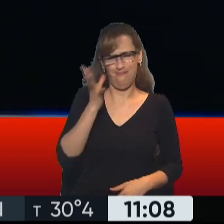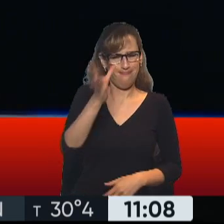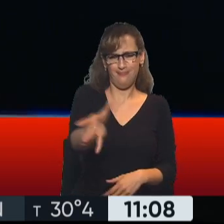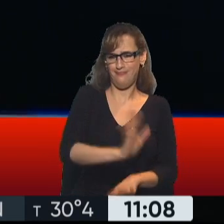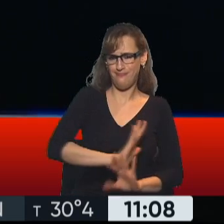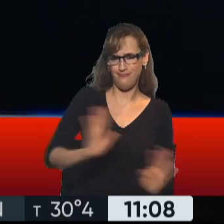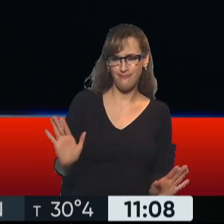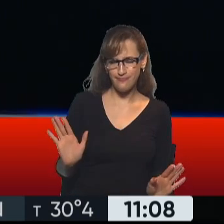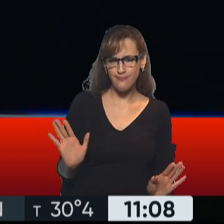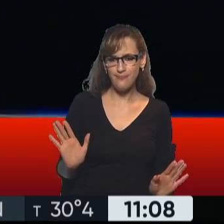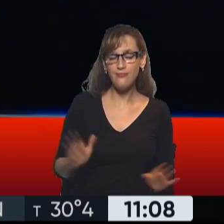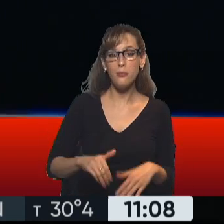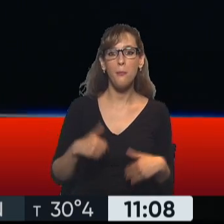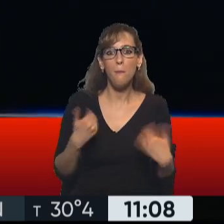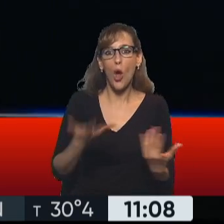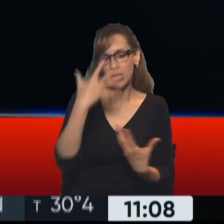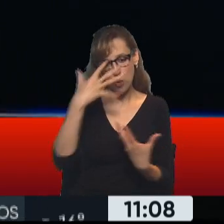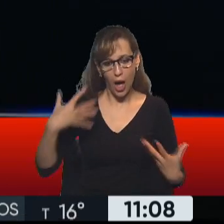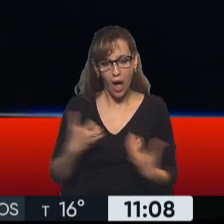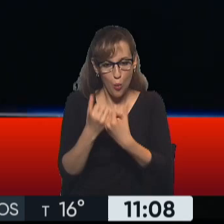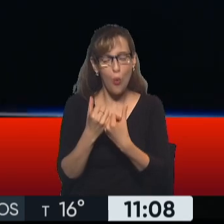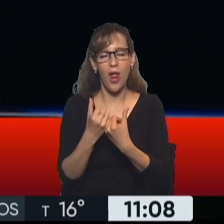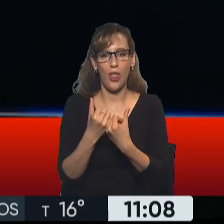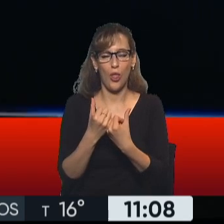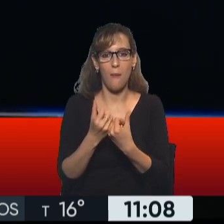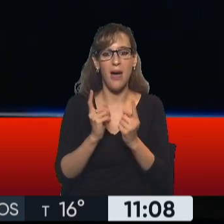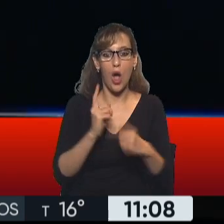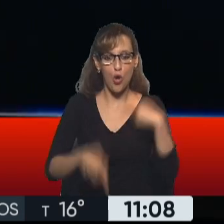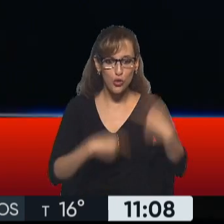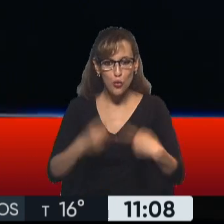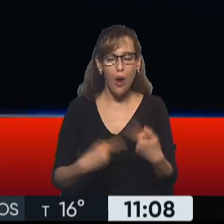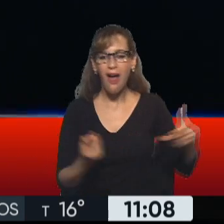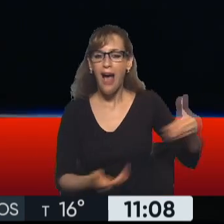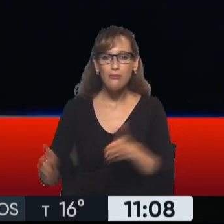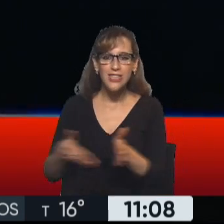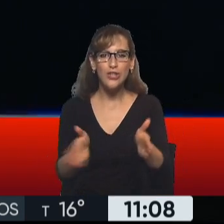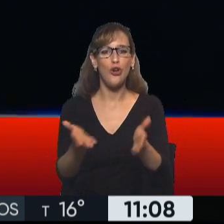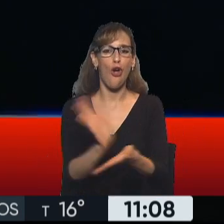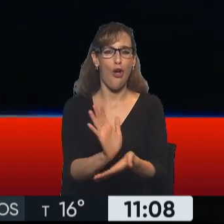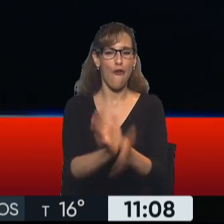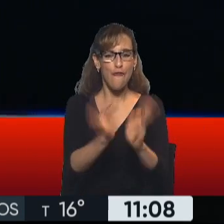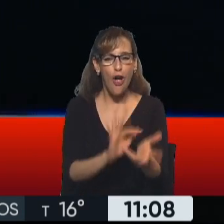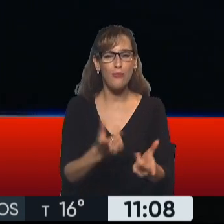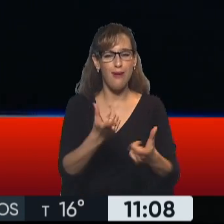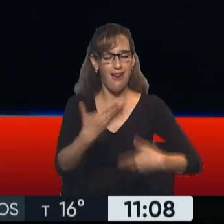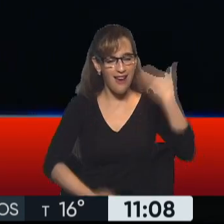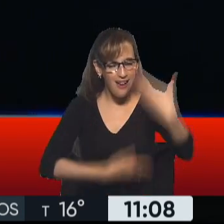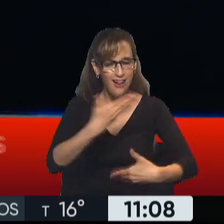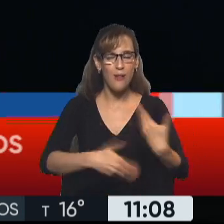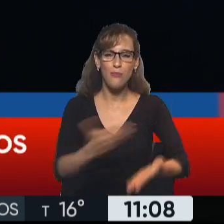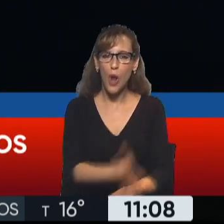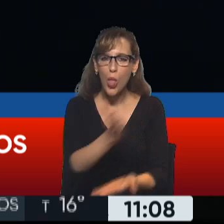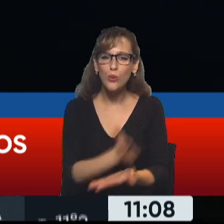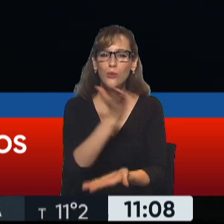Inaceptables. Y para eso es este acuerdo, para seguir en este sendero de crecimiento, de